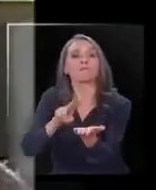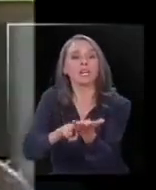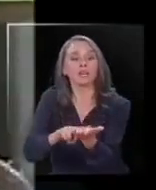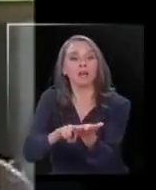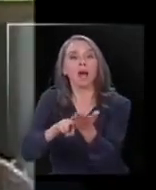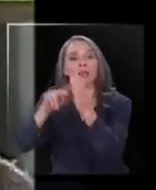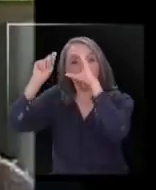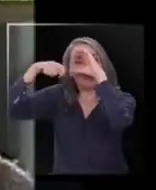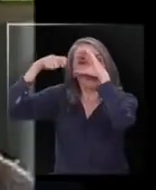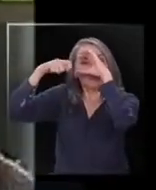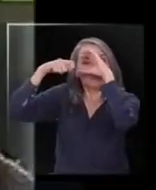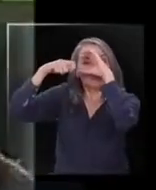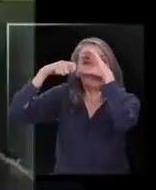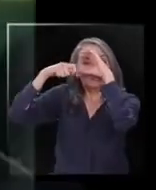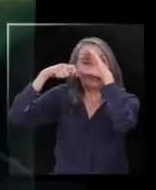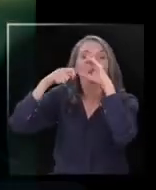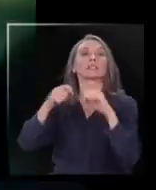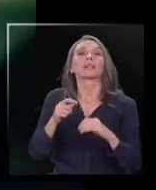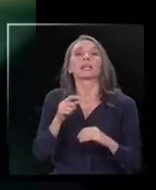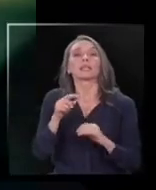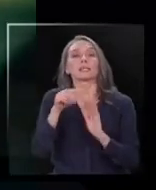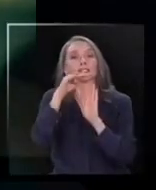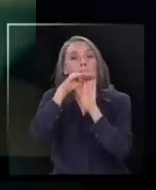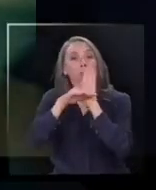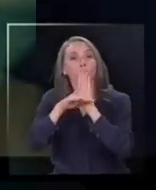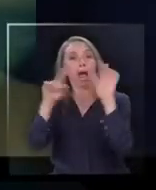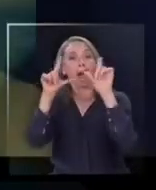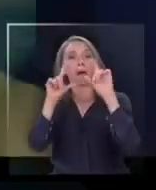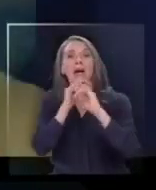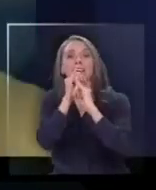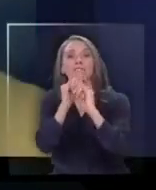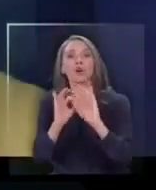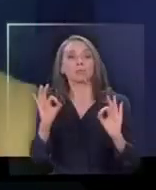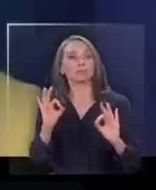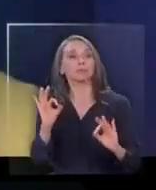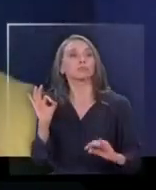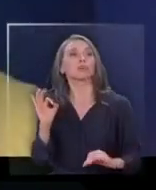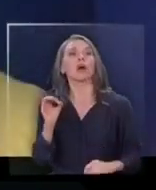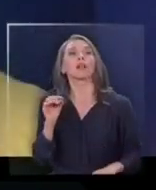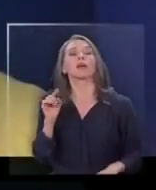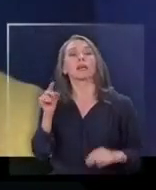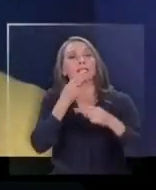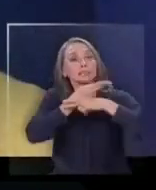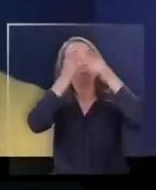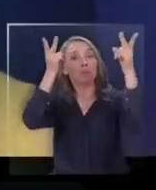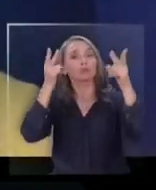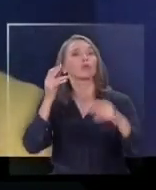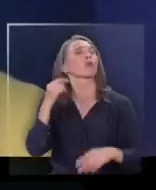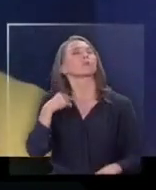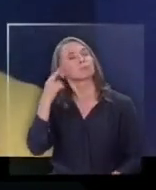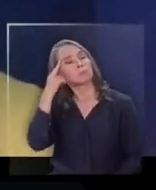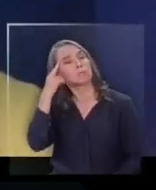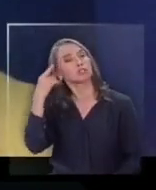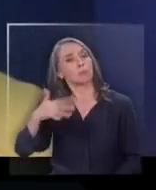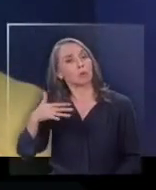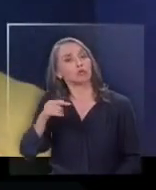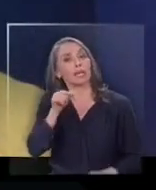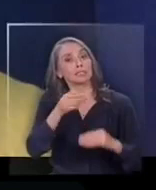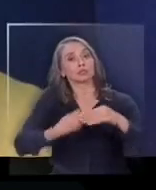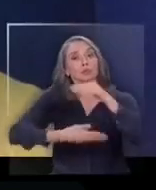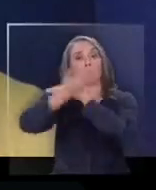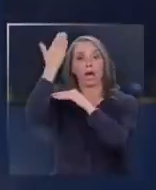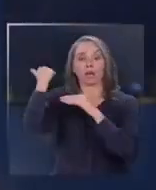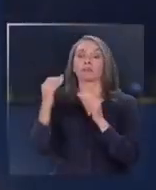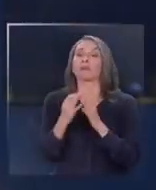una cámara de televisión. Un informe especial que yo creo que es clave porque, a pesar de que fue algo